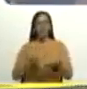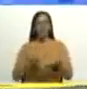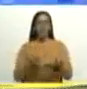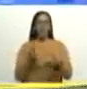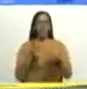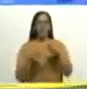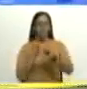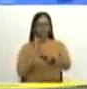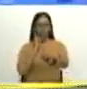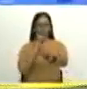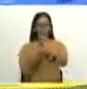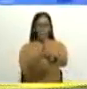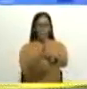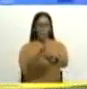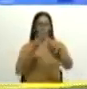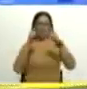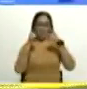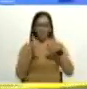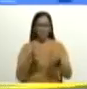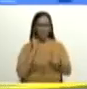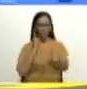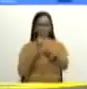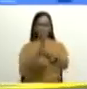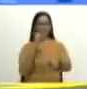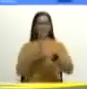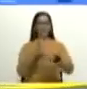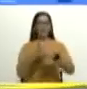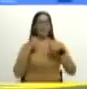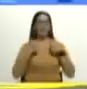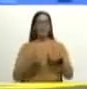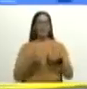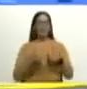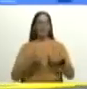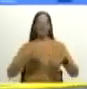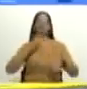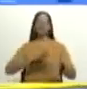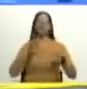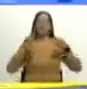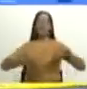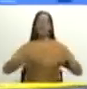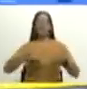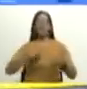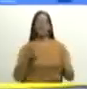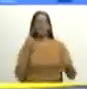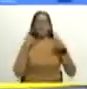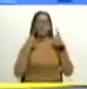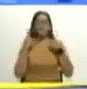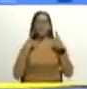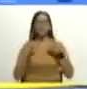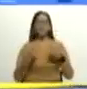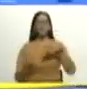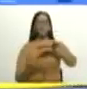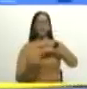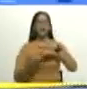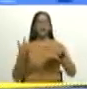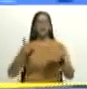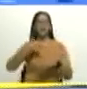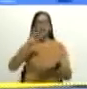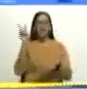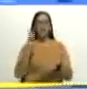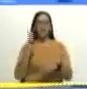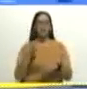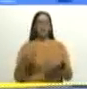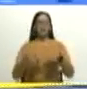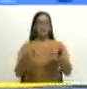lo apunta bien, que si lo apunta y lo trabaja bien, estoy seguro que puede reactivar las plantas que existen en Venezuela de